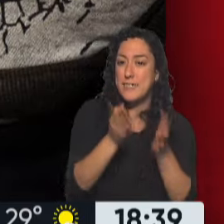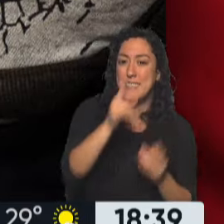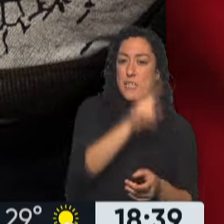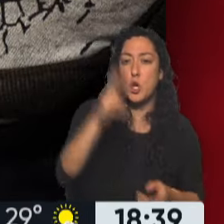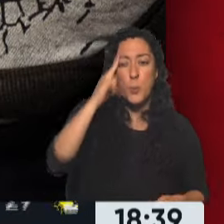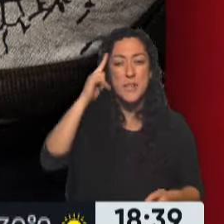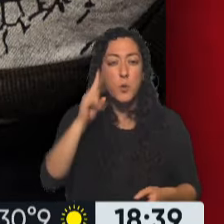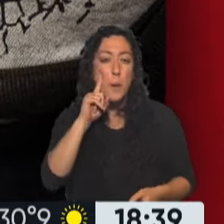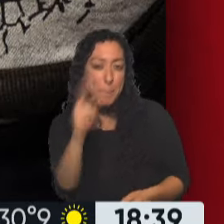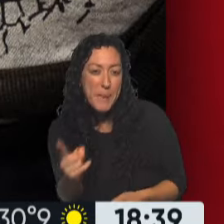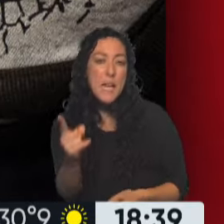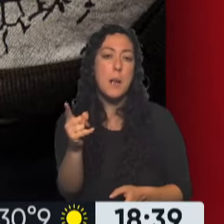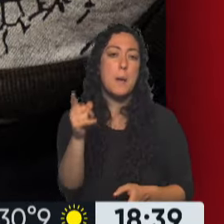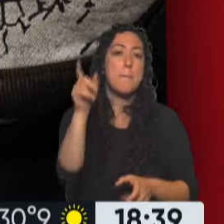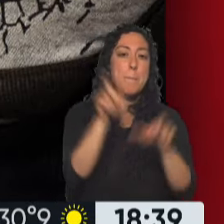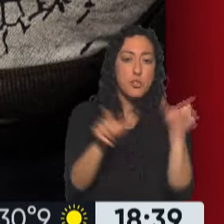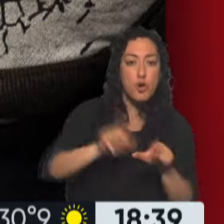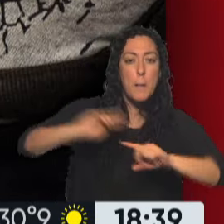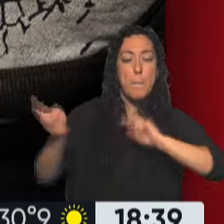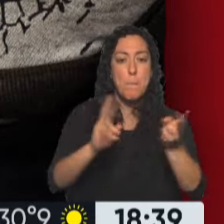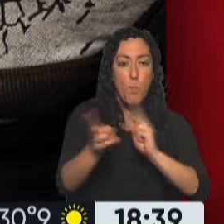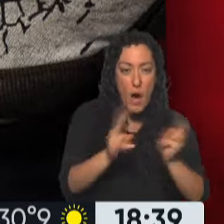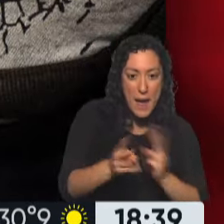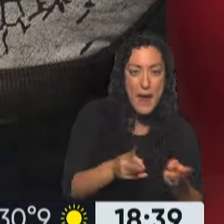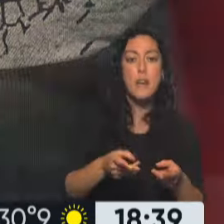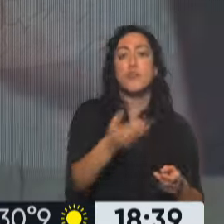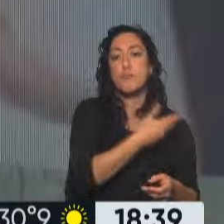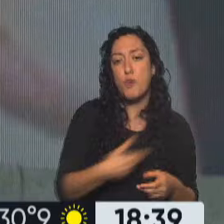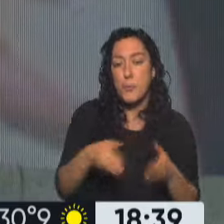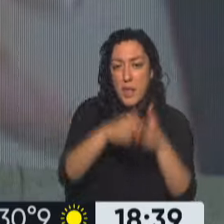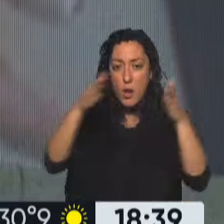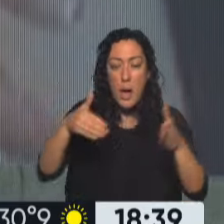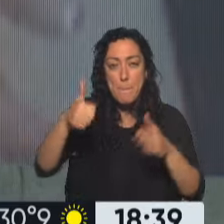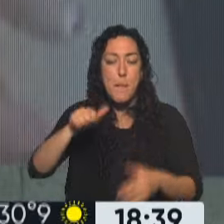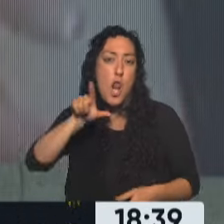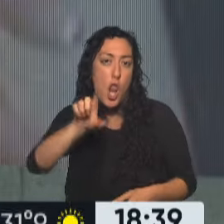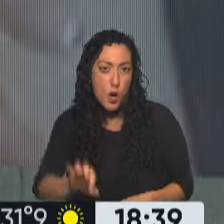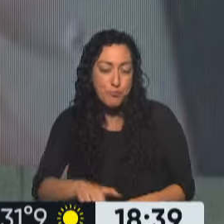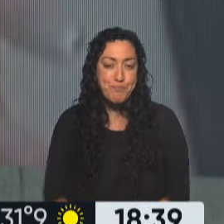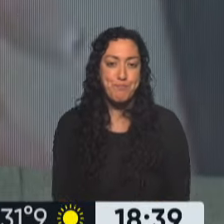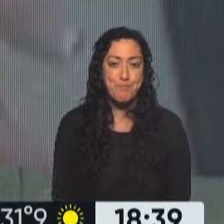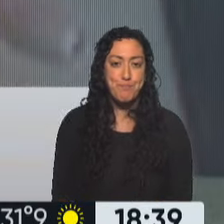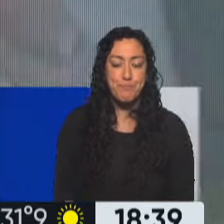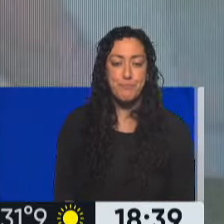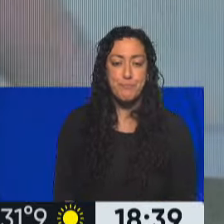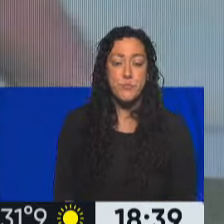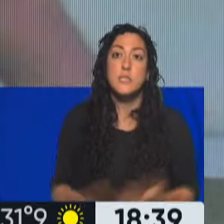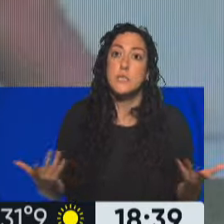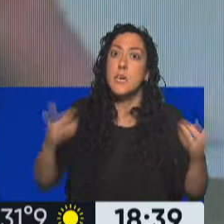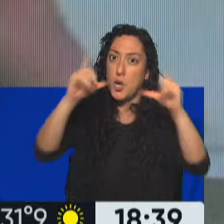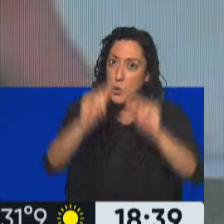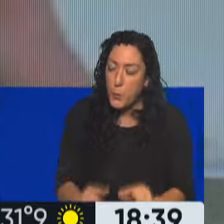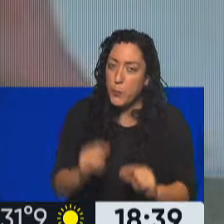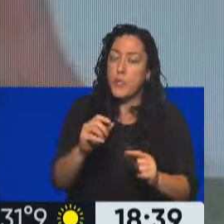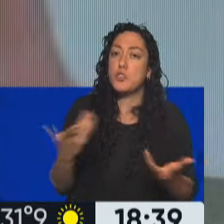199.000 muertos en el sexenio de gobierno de AMLO. Bueno, allí están los números, los desafíos de